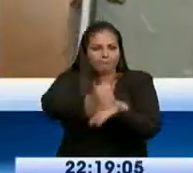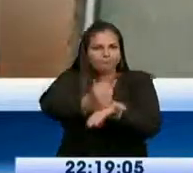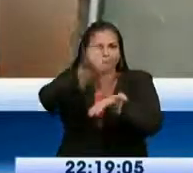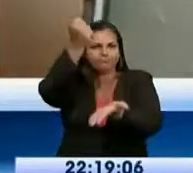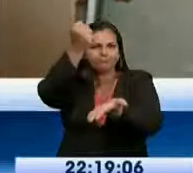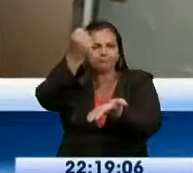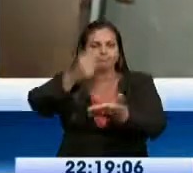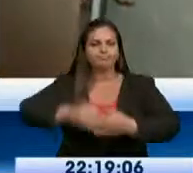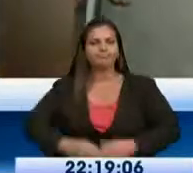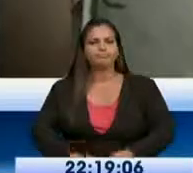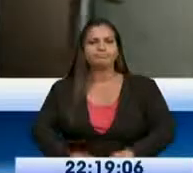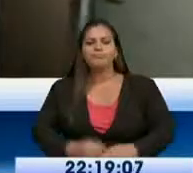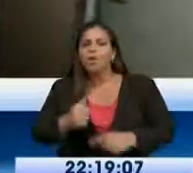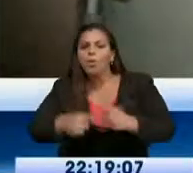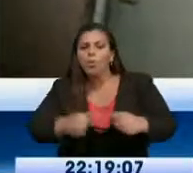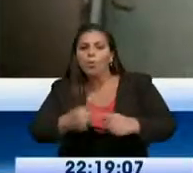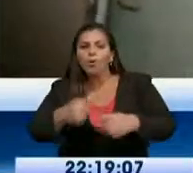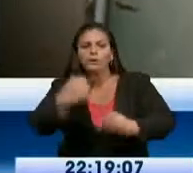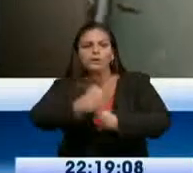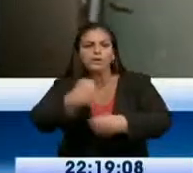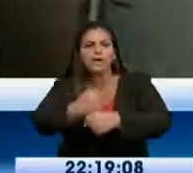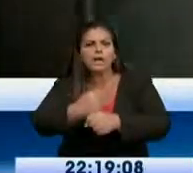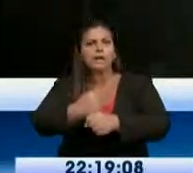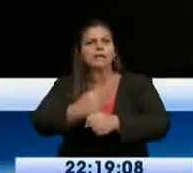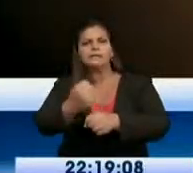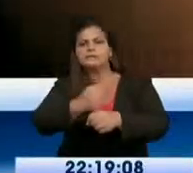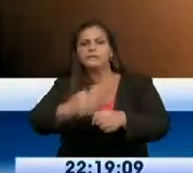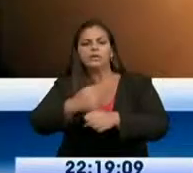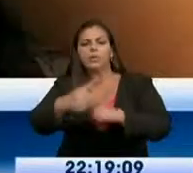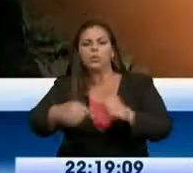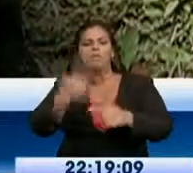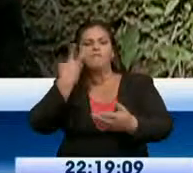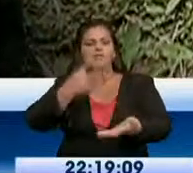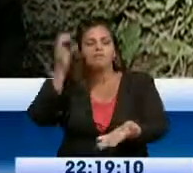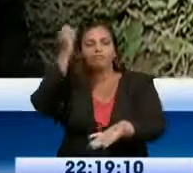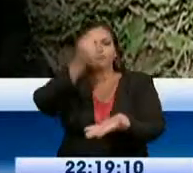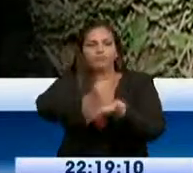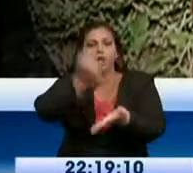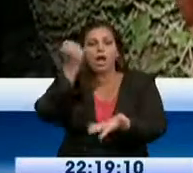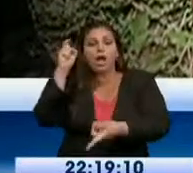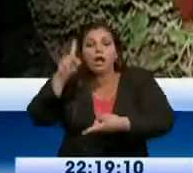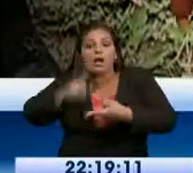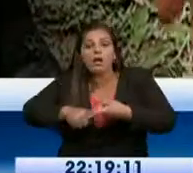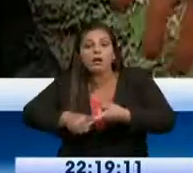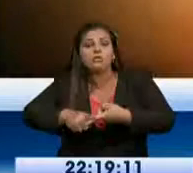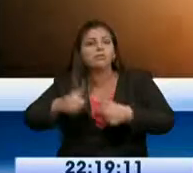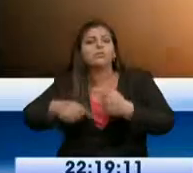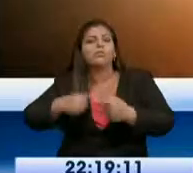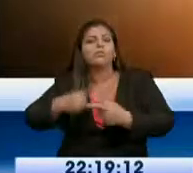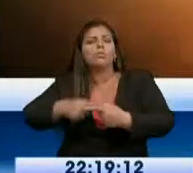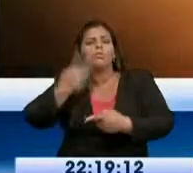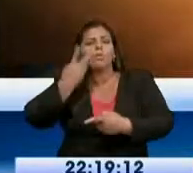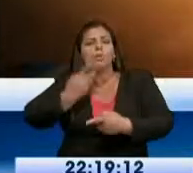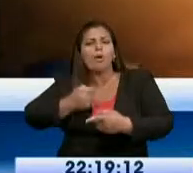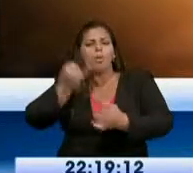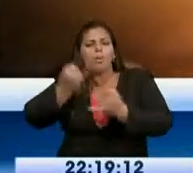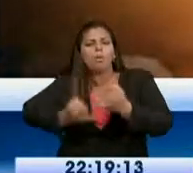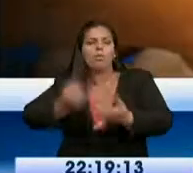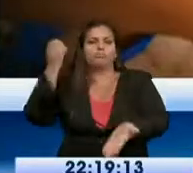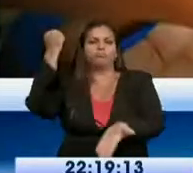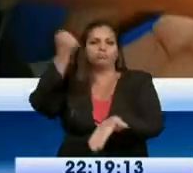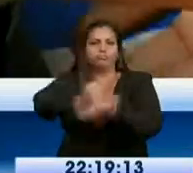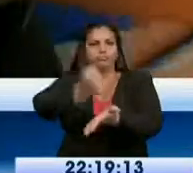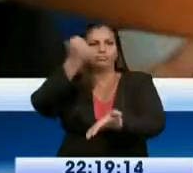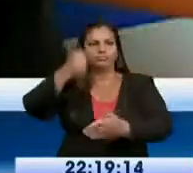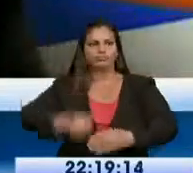fecha de elaboración de cada uno de los sobres de café. Dos personas encontradas envasando el producto fueron detenidas. Por